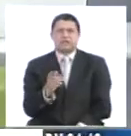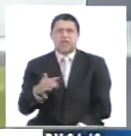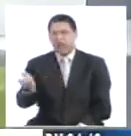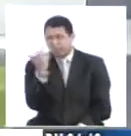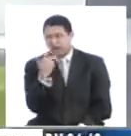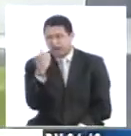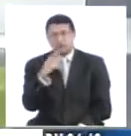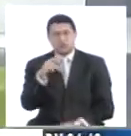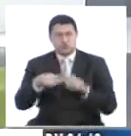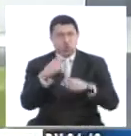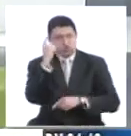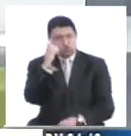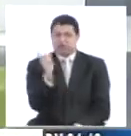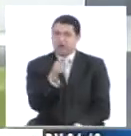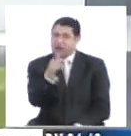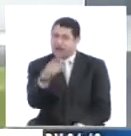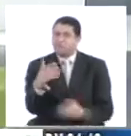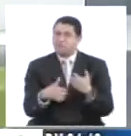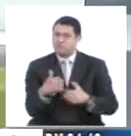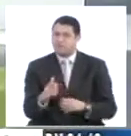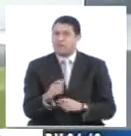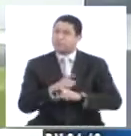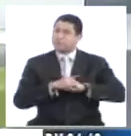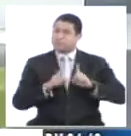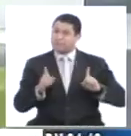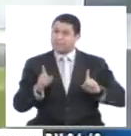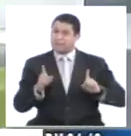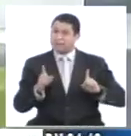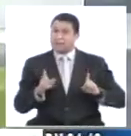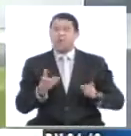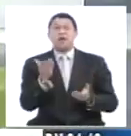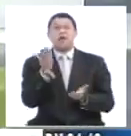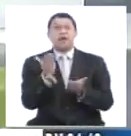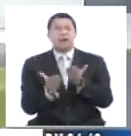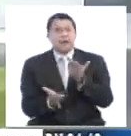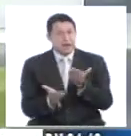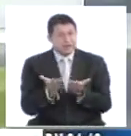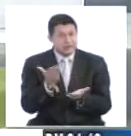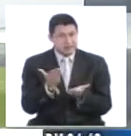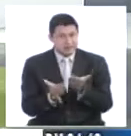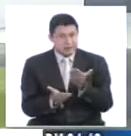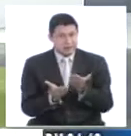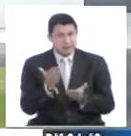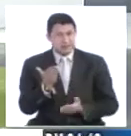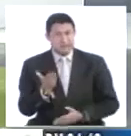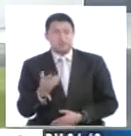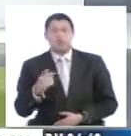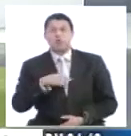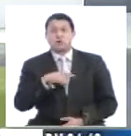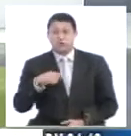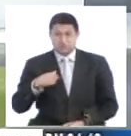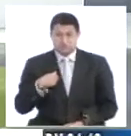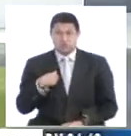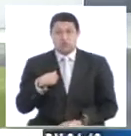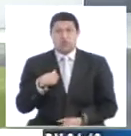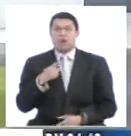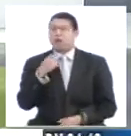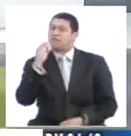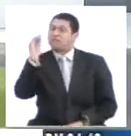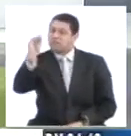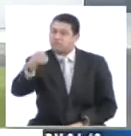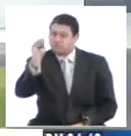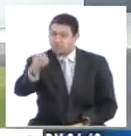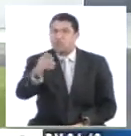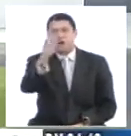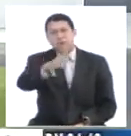todos los días ella no está el problema pero lograr el equilibrio es lo que nosotros es lo que yo hago con los pacientes lograr un